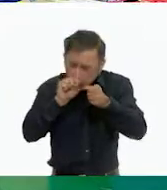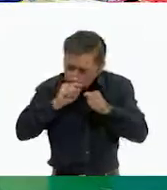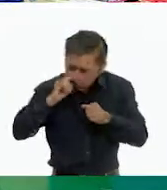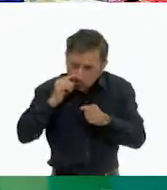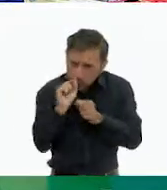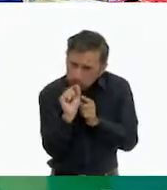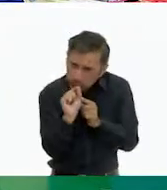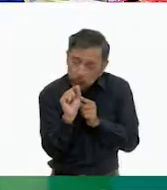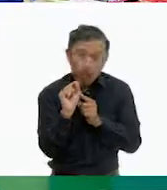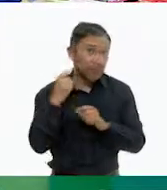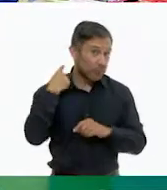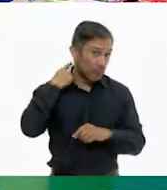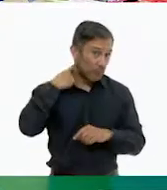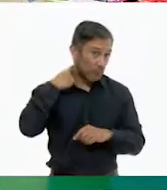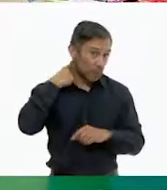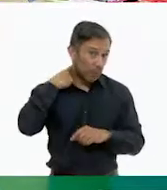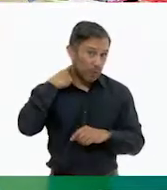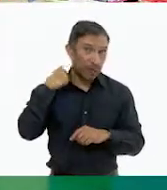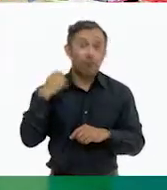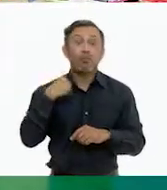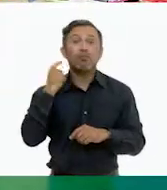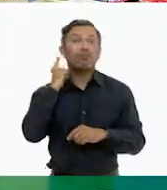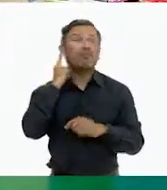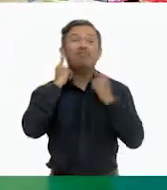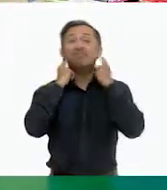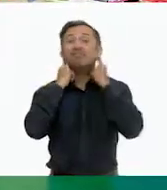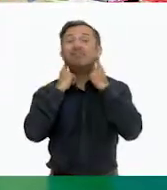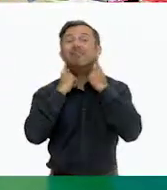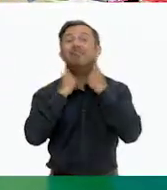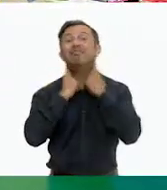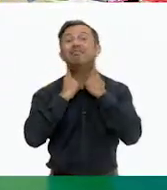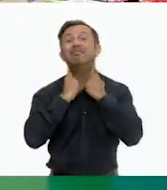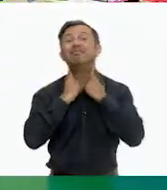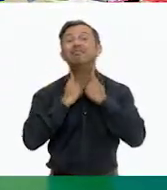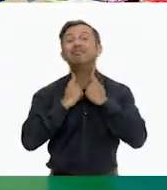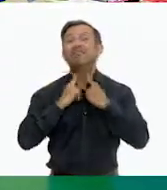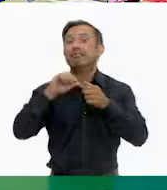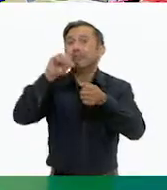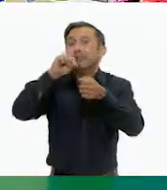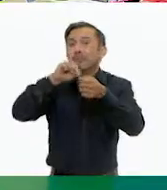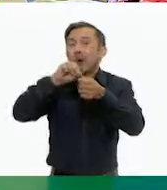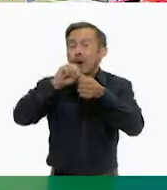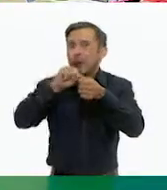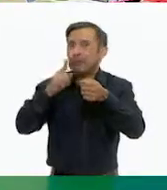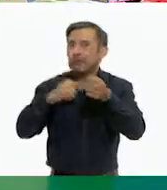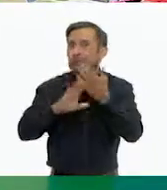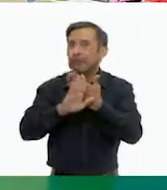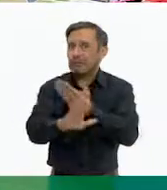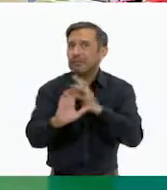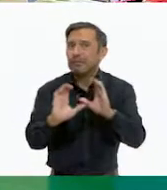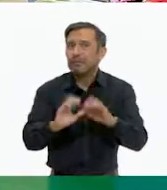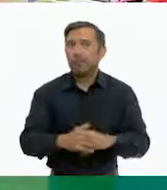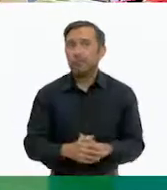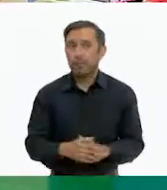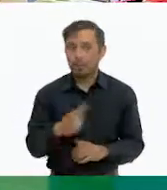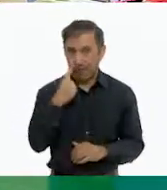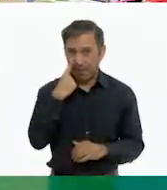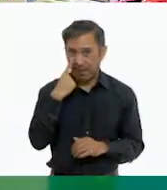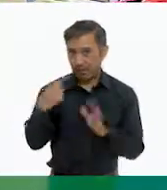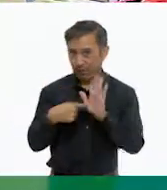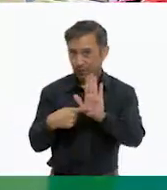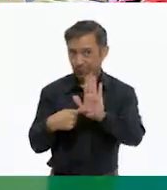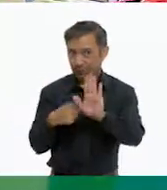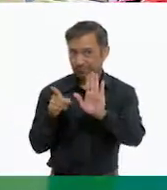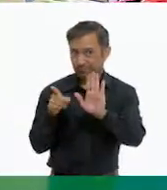principalmente en la nuca y detrás de las orejas. ¿Sí? Miren, así son. Muy bien,